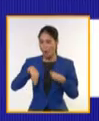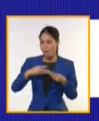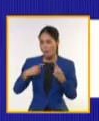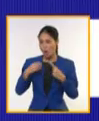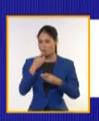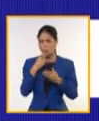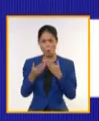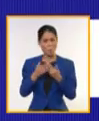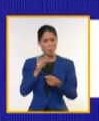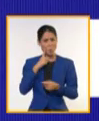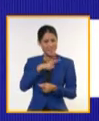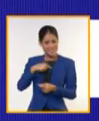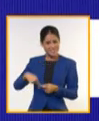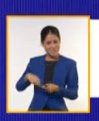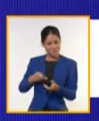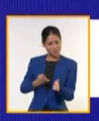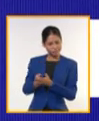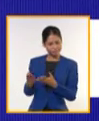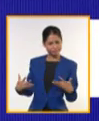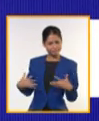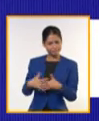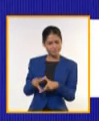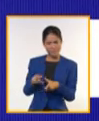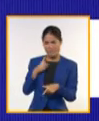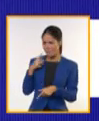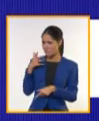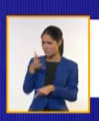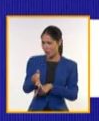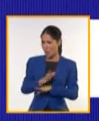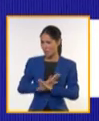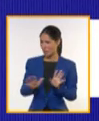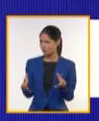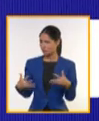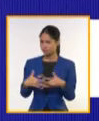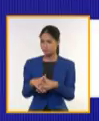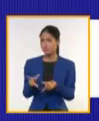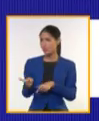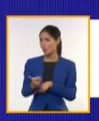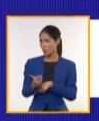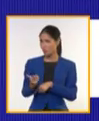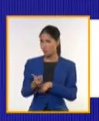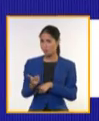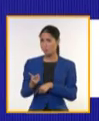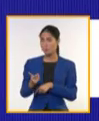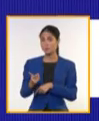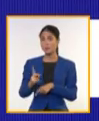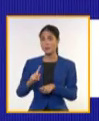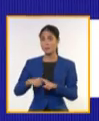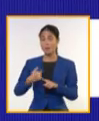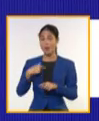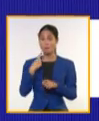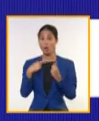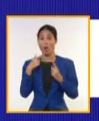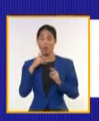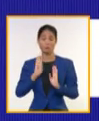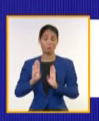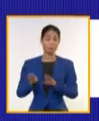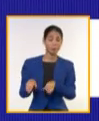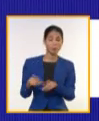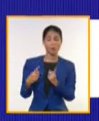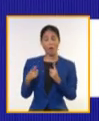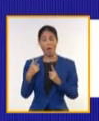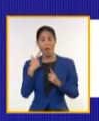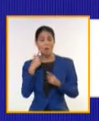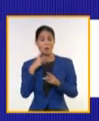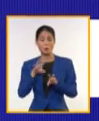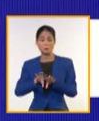nunca variará su directriz de amistad duradera con Cuba, nunca alterará su determinación de